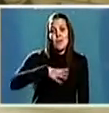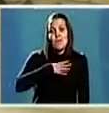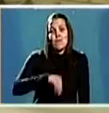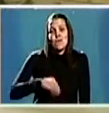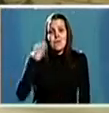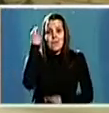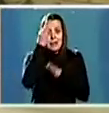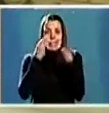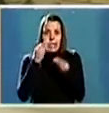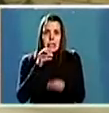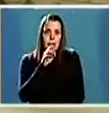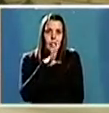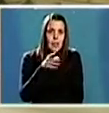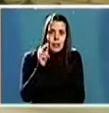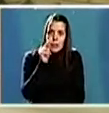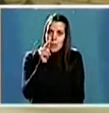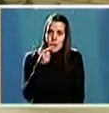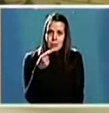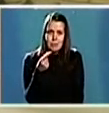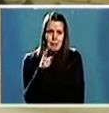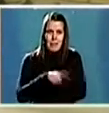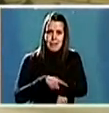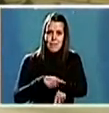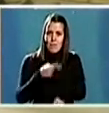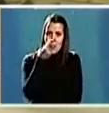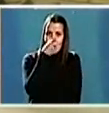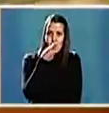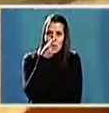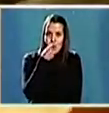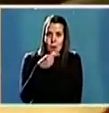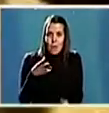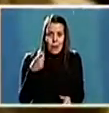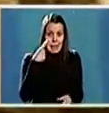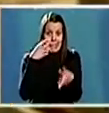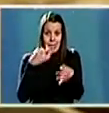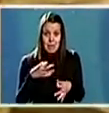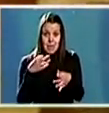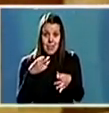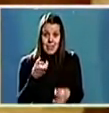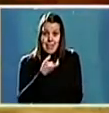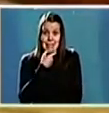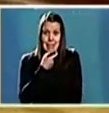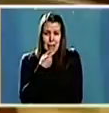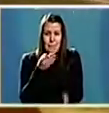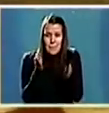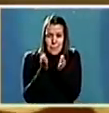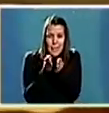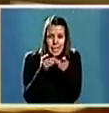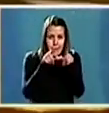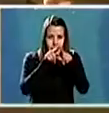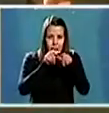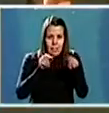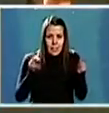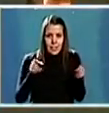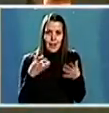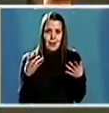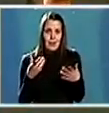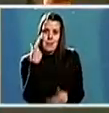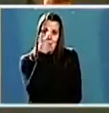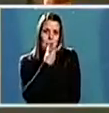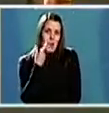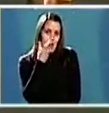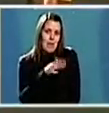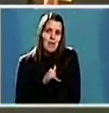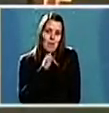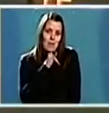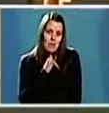15-20 minutos podes parecer pequeno, pouco tempo, pero pon a galleta de 2 mm, máis ou menos, pois é un proceso largo de cocción.